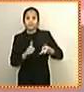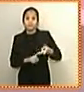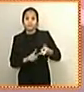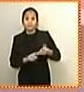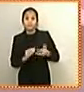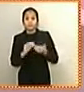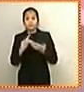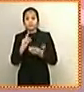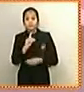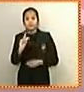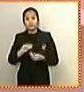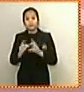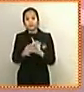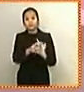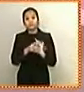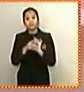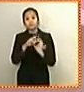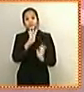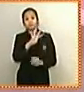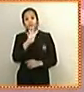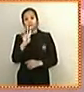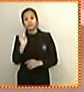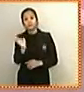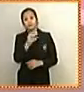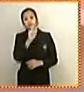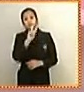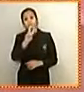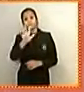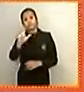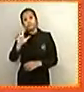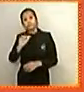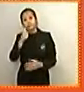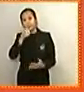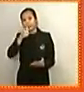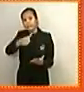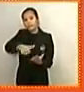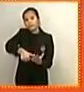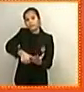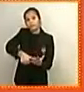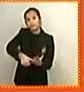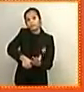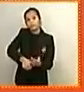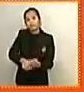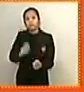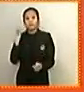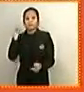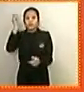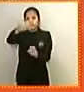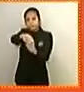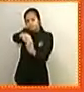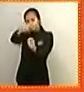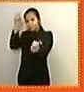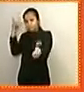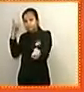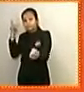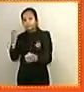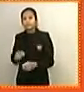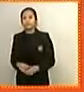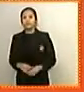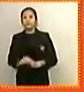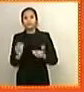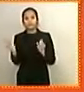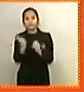Otros números que lo relacionan, 44 y 23. Carta astrológica Scorpion. Conoceremos el número ganador para más